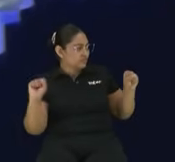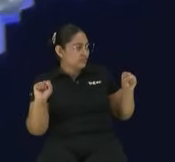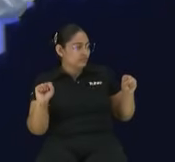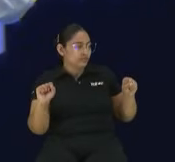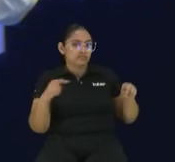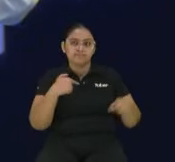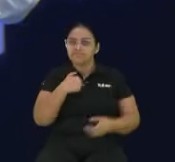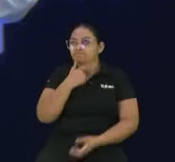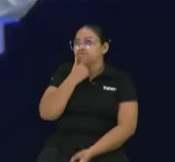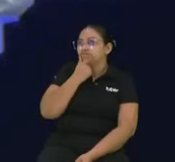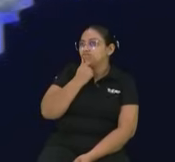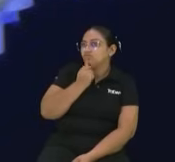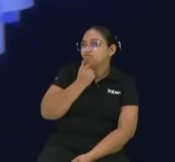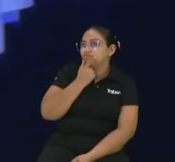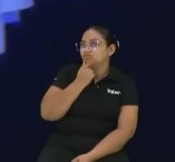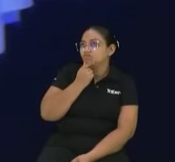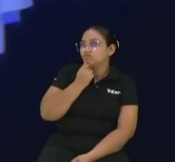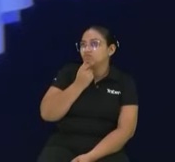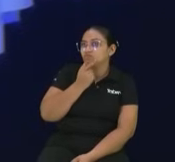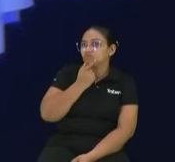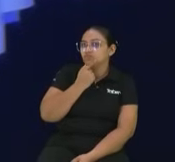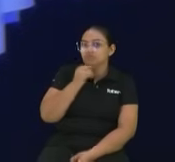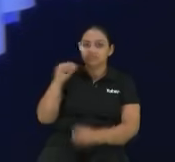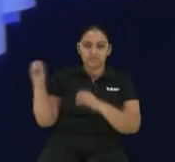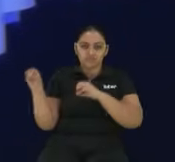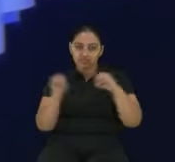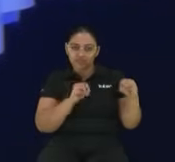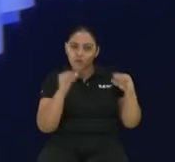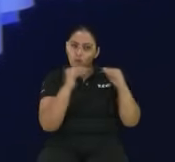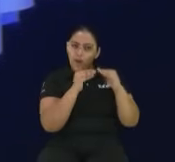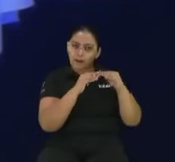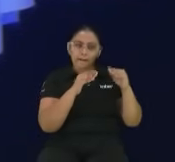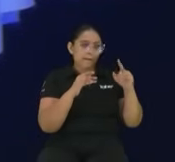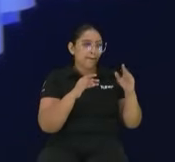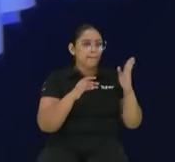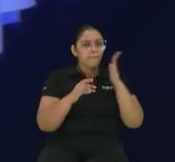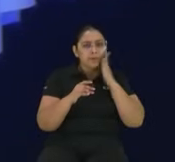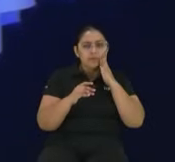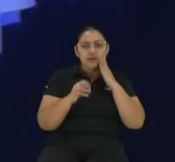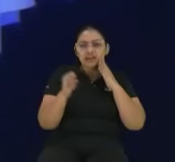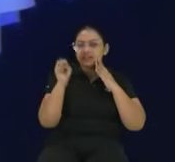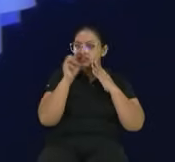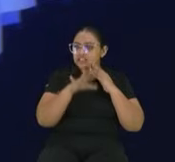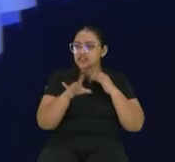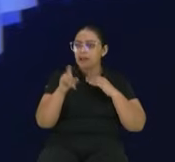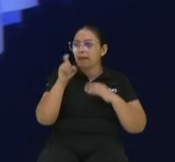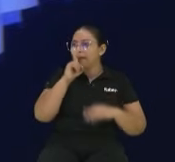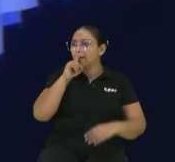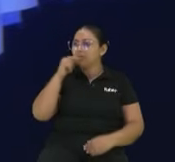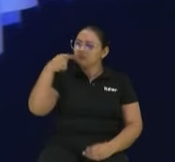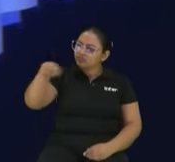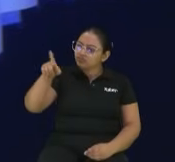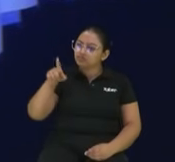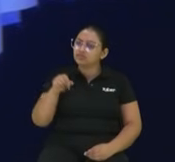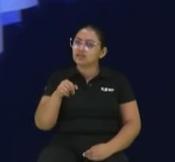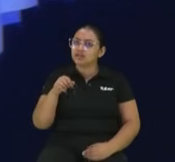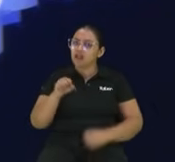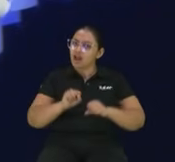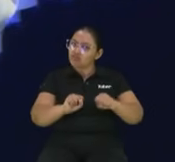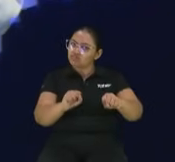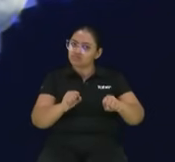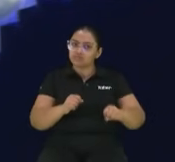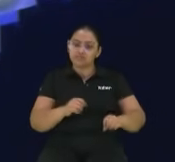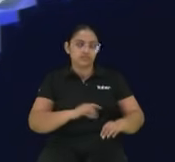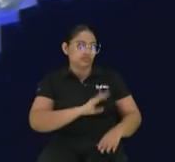desierto es como cuando su mamá le dice and dec a tu tata que hay que ir al súper anda decirle